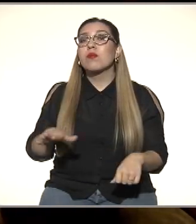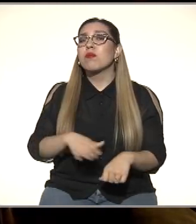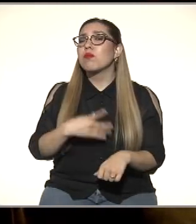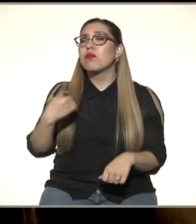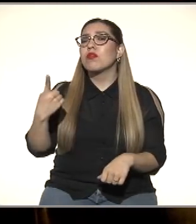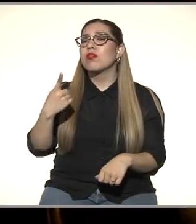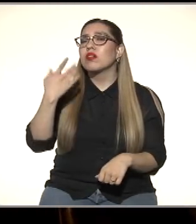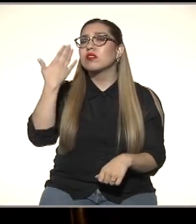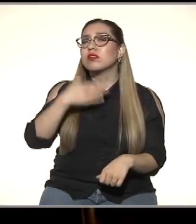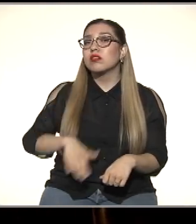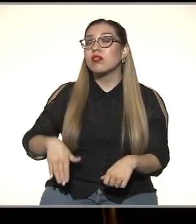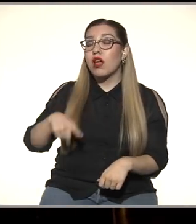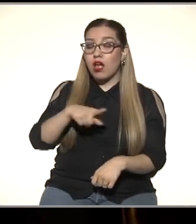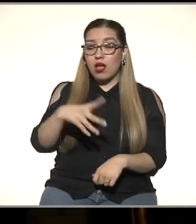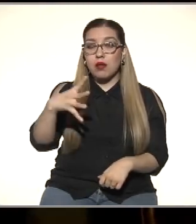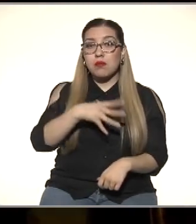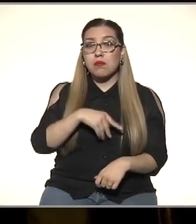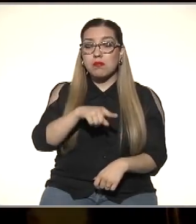hija tenía 4 años